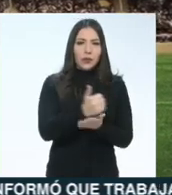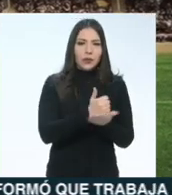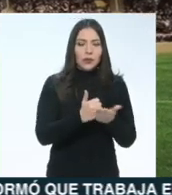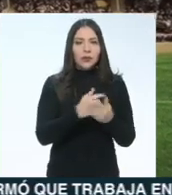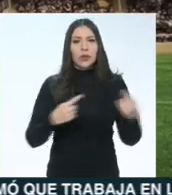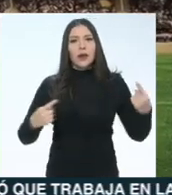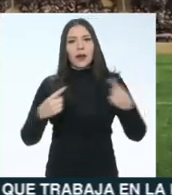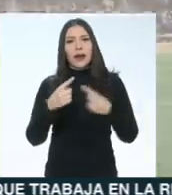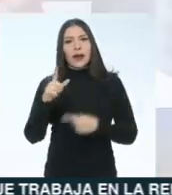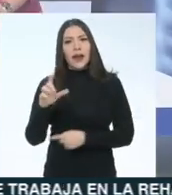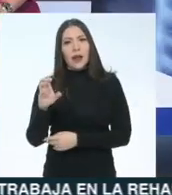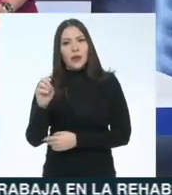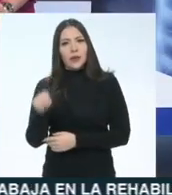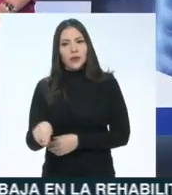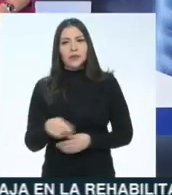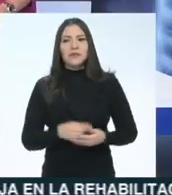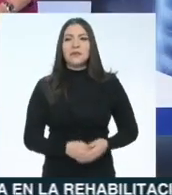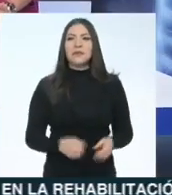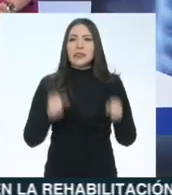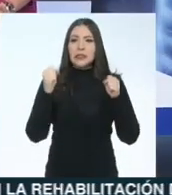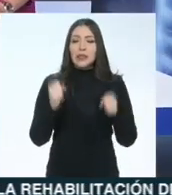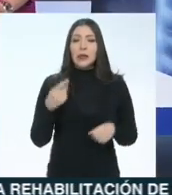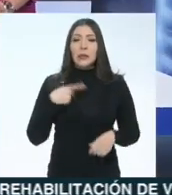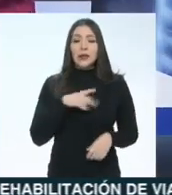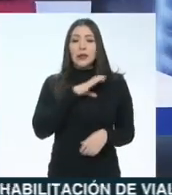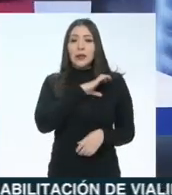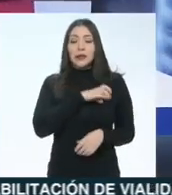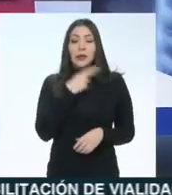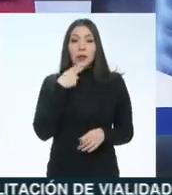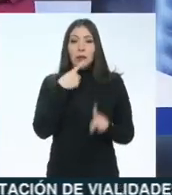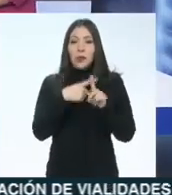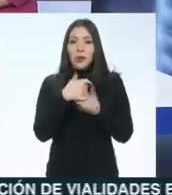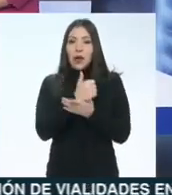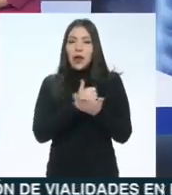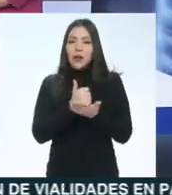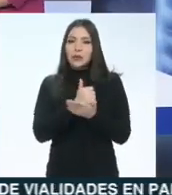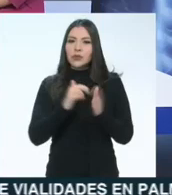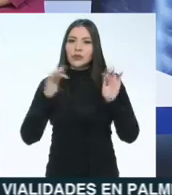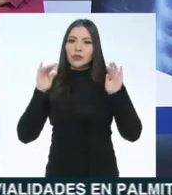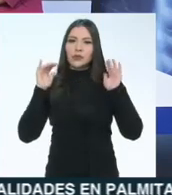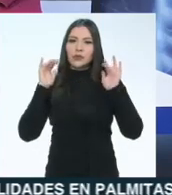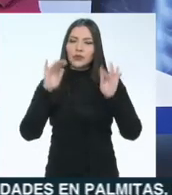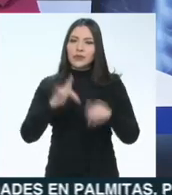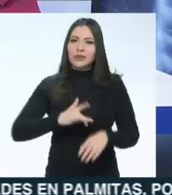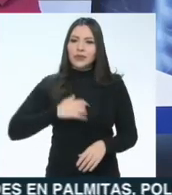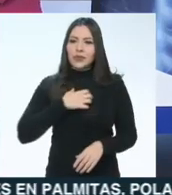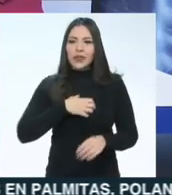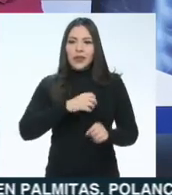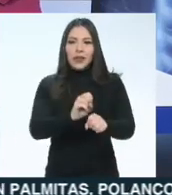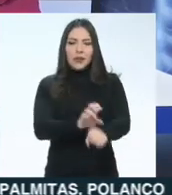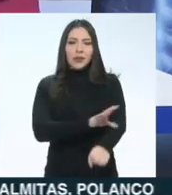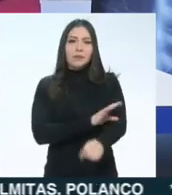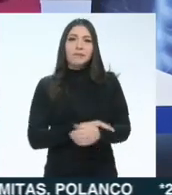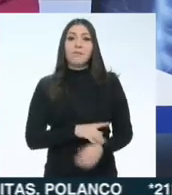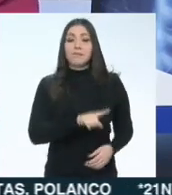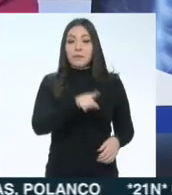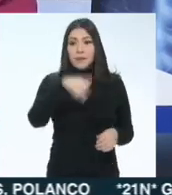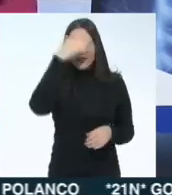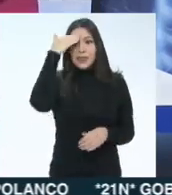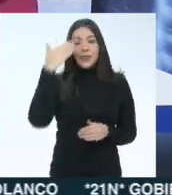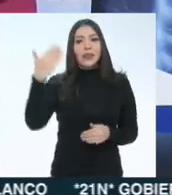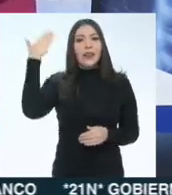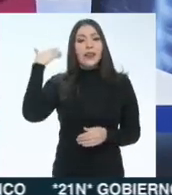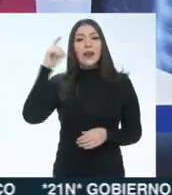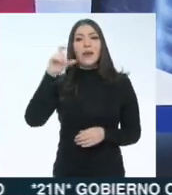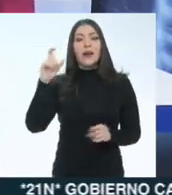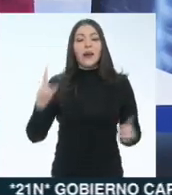Los fanáticos de Cruz Azul seguro van a llegar muy emocionados, vienen juntiosos, como dicen. Acuérdense que Claro. no ha venido bien el Cruz Azul después de que llegó a